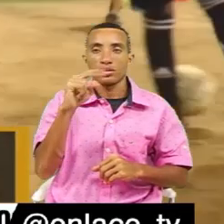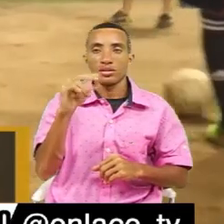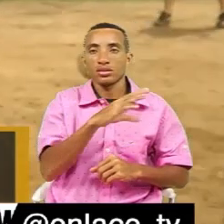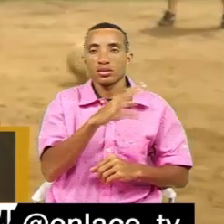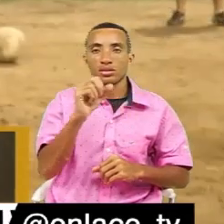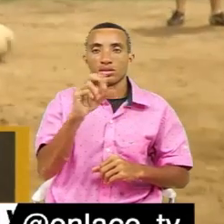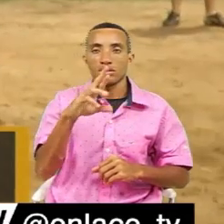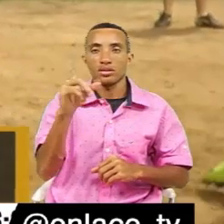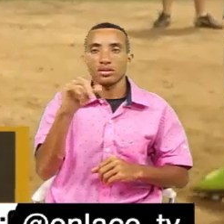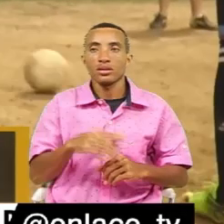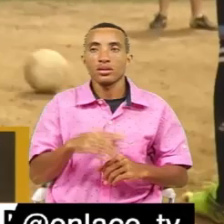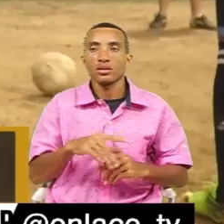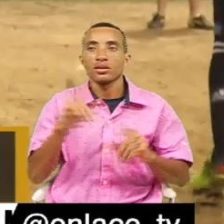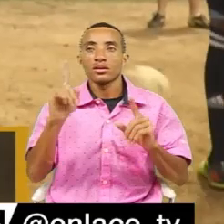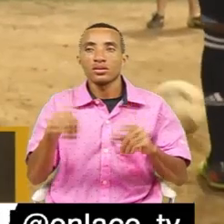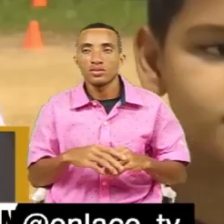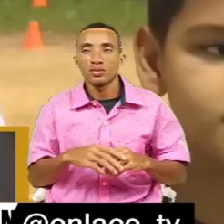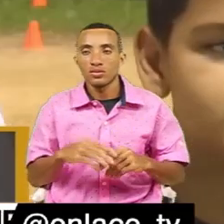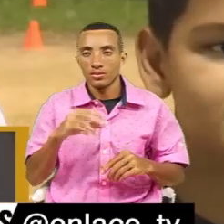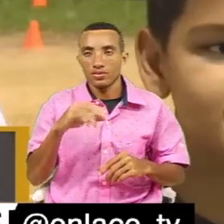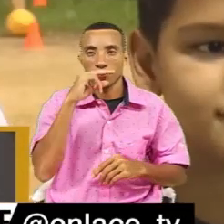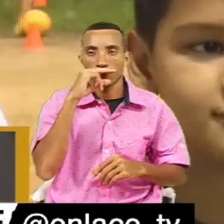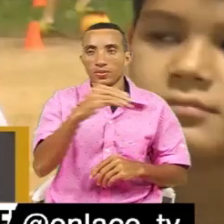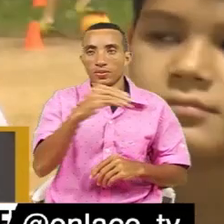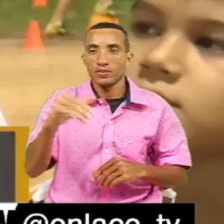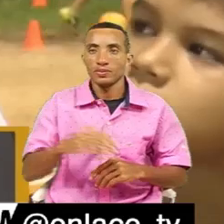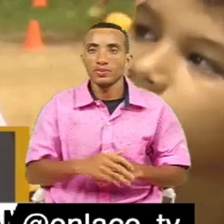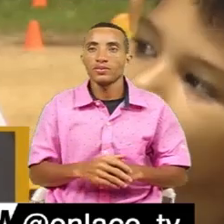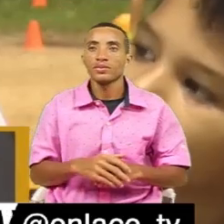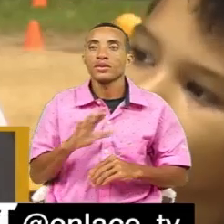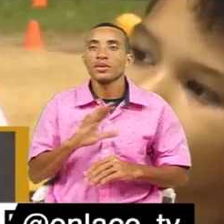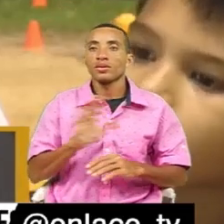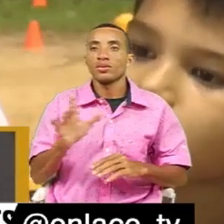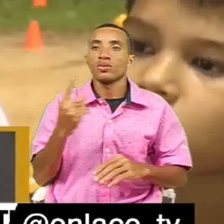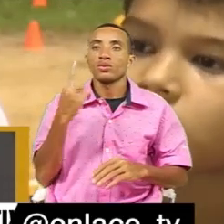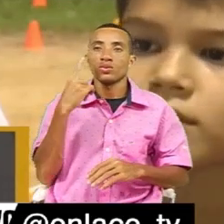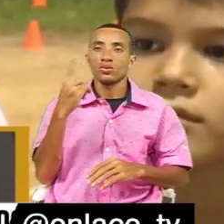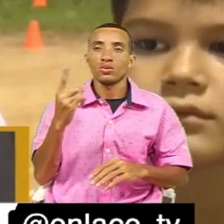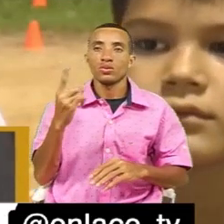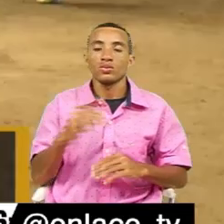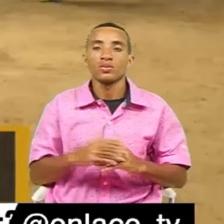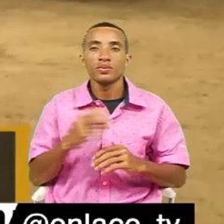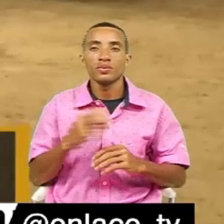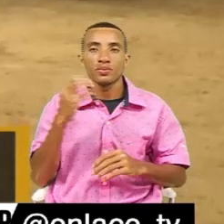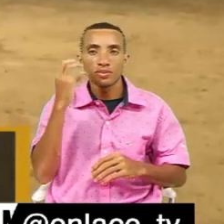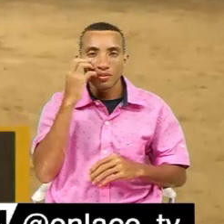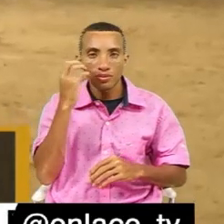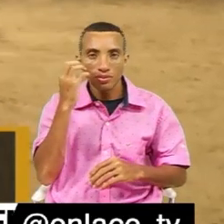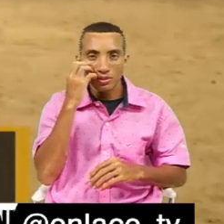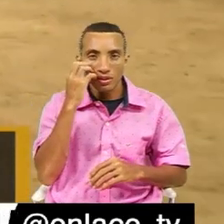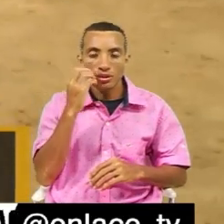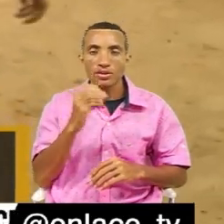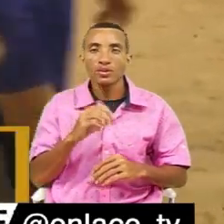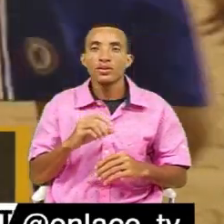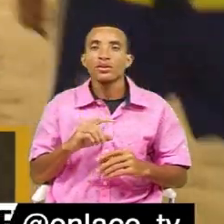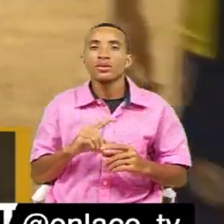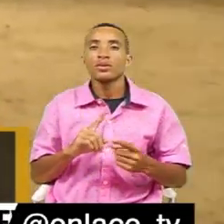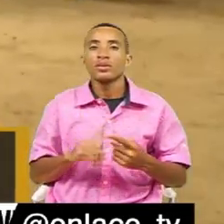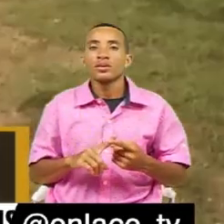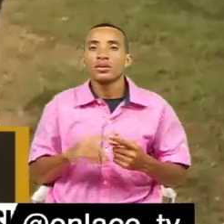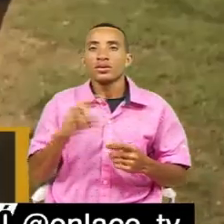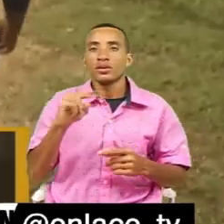en sus categorías juveniles. Tenemos un muchacho en el Envigado Fútbol Club, Michael Gómez, que hizo la